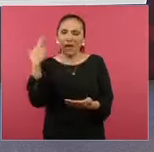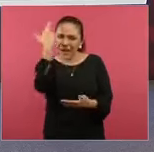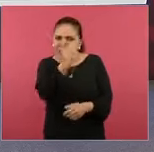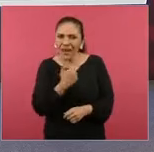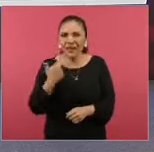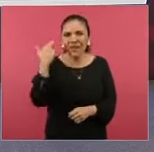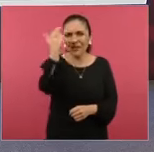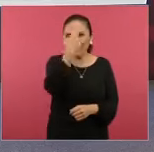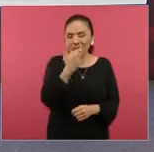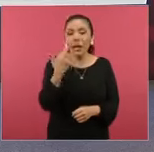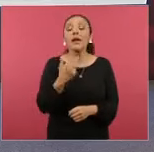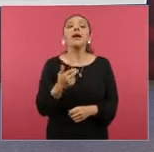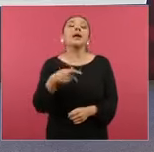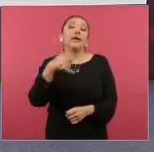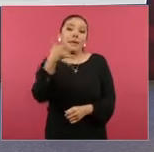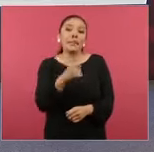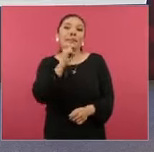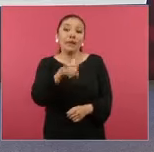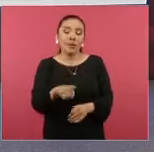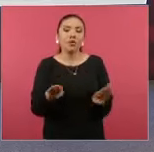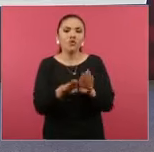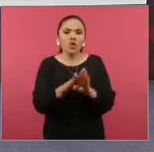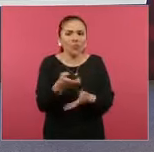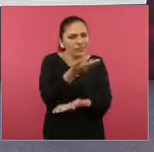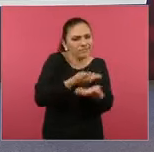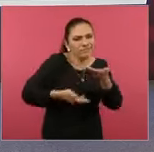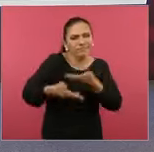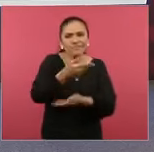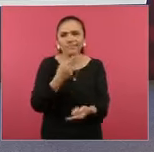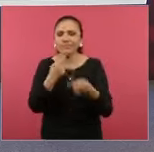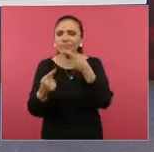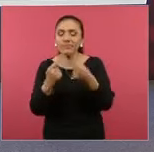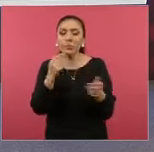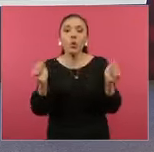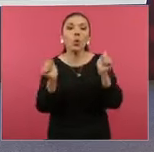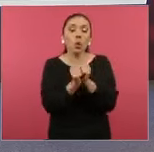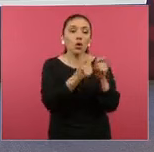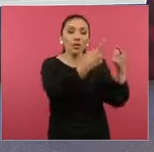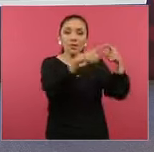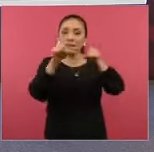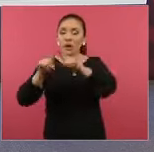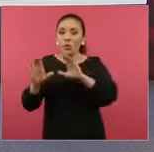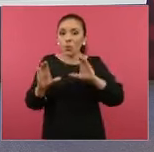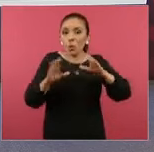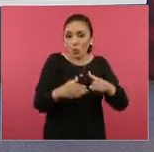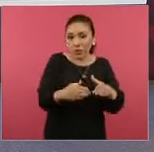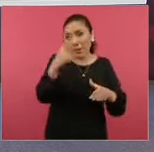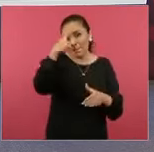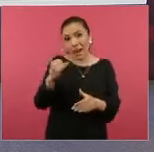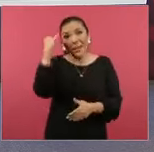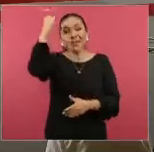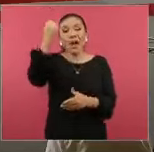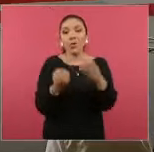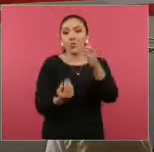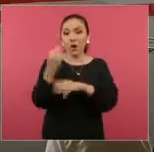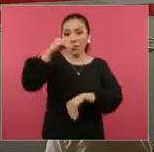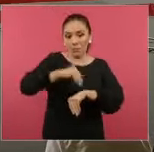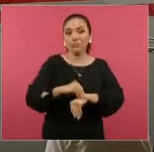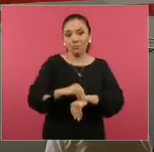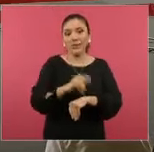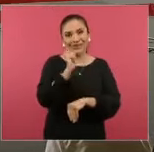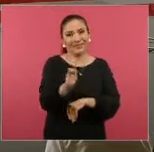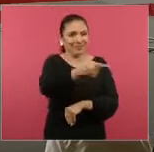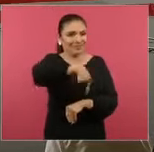revisar, pero también intercambiar con las comunidades de innovadores, que en este caso fueron